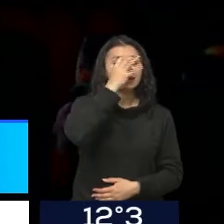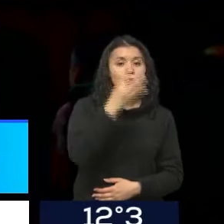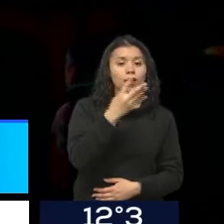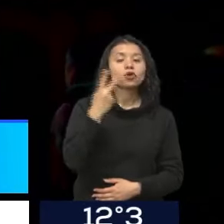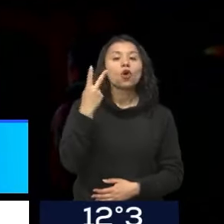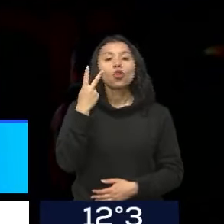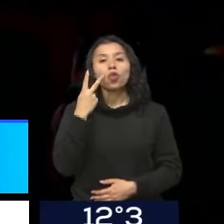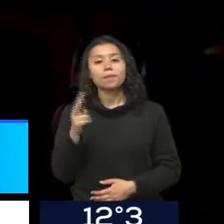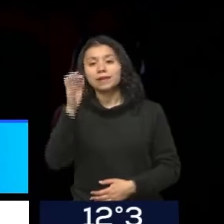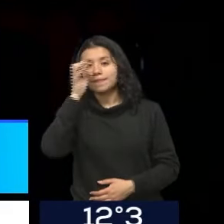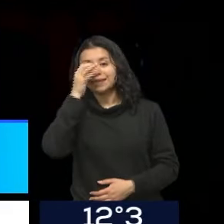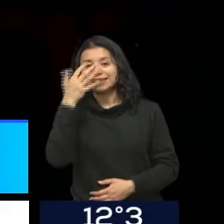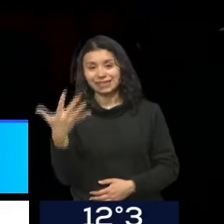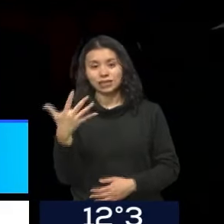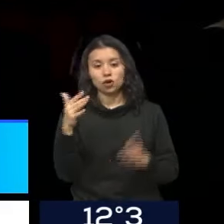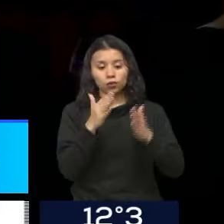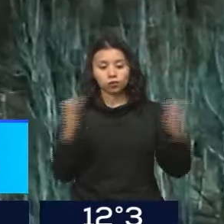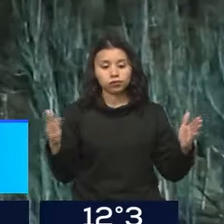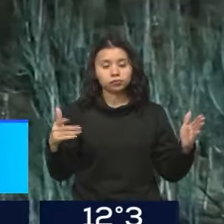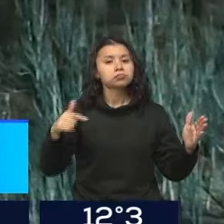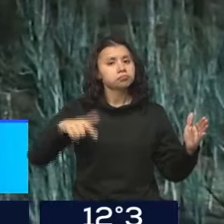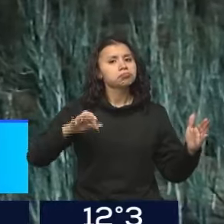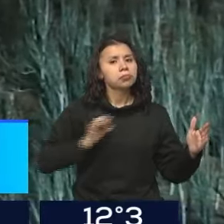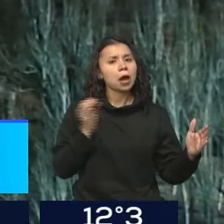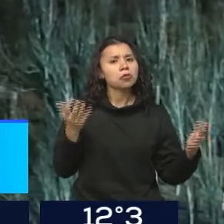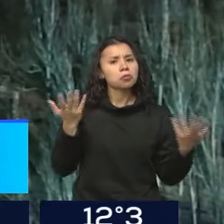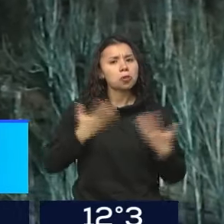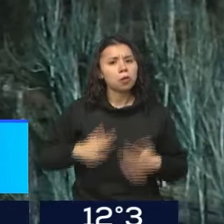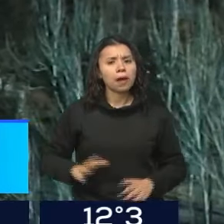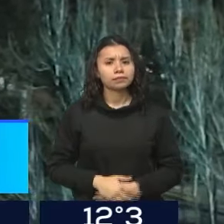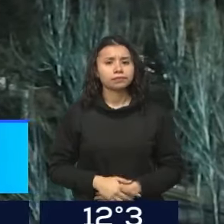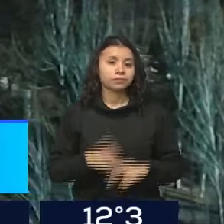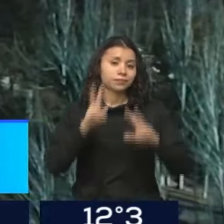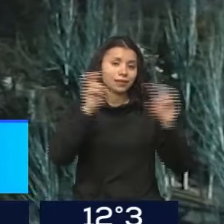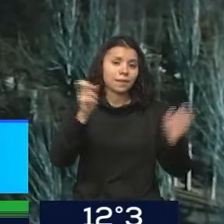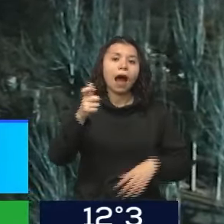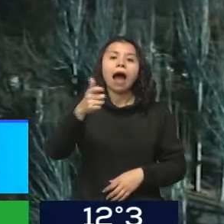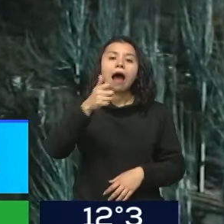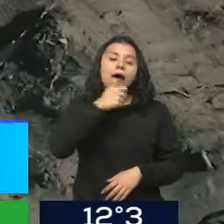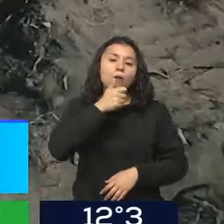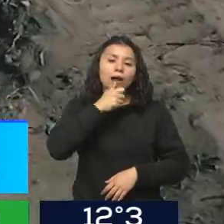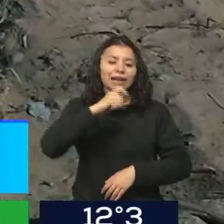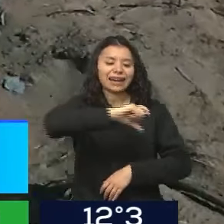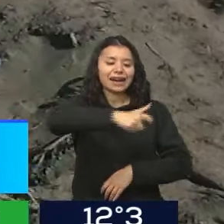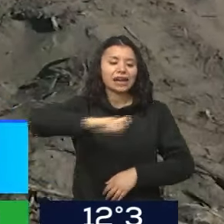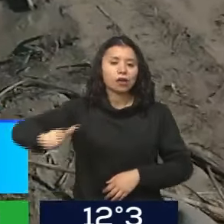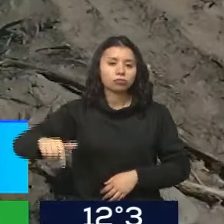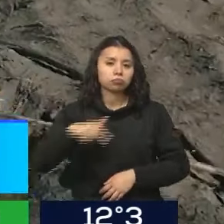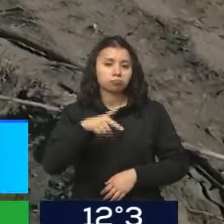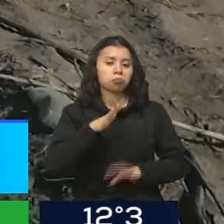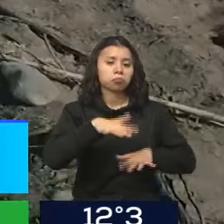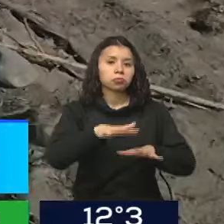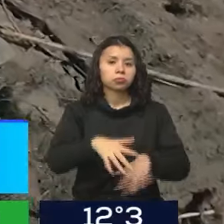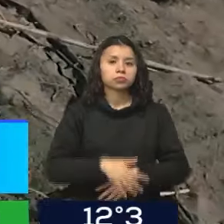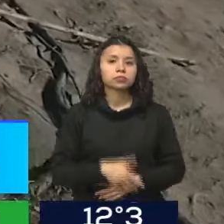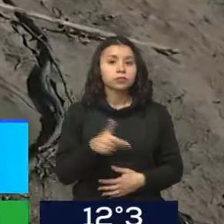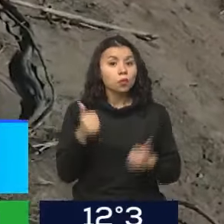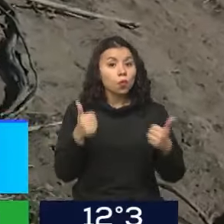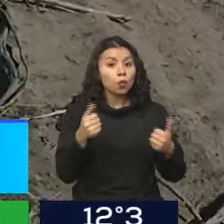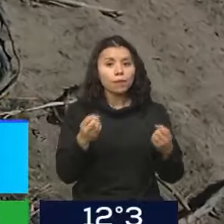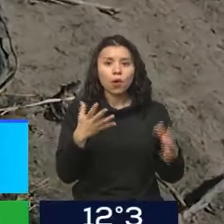2024-2025 indica que se espera un año normal a húmedo en cuanto a los caudales de los ríos. Esto significa una mejora respecto a los años de escasez que han sido